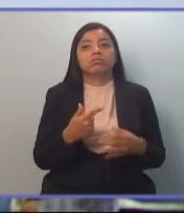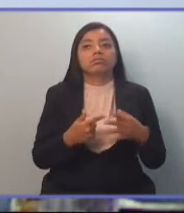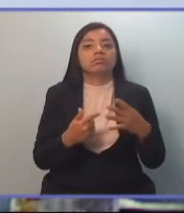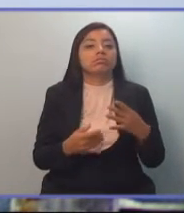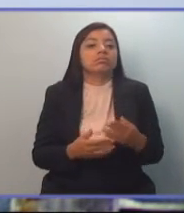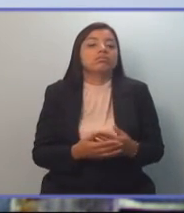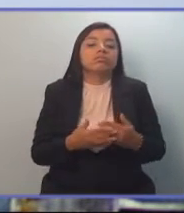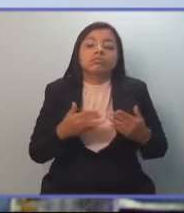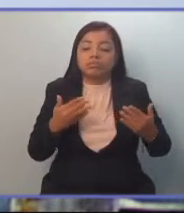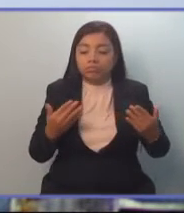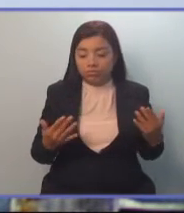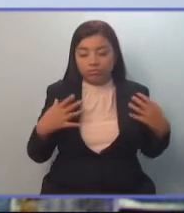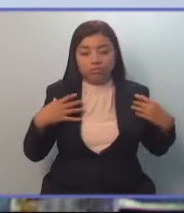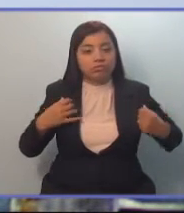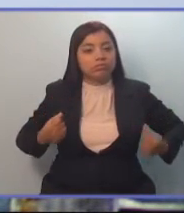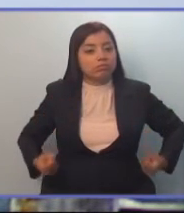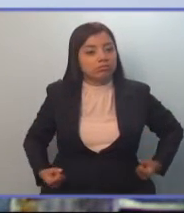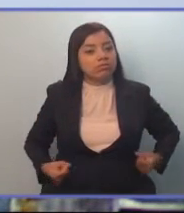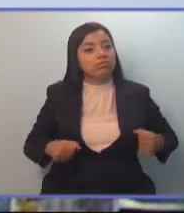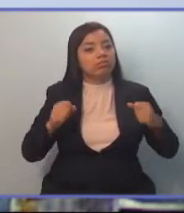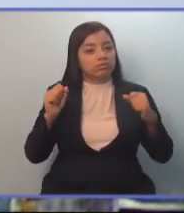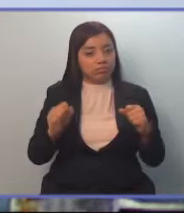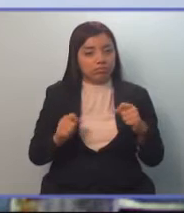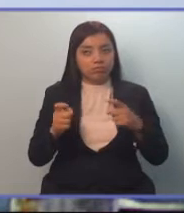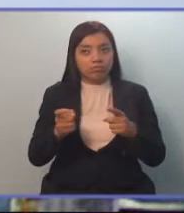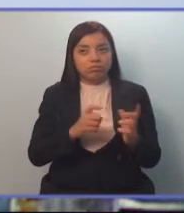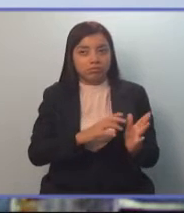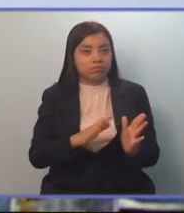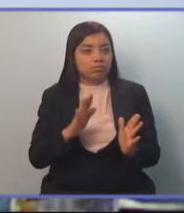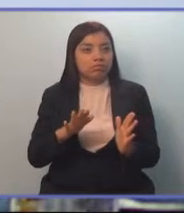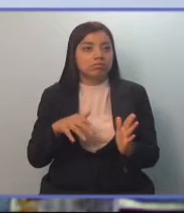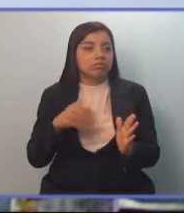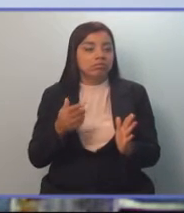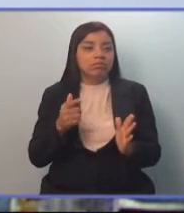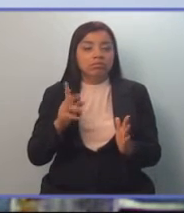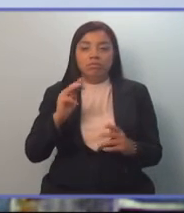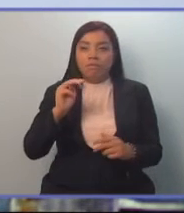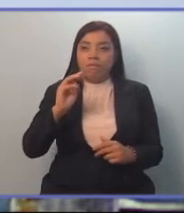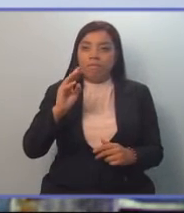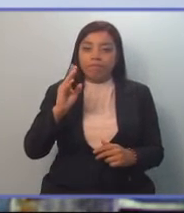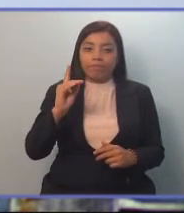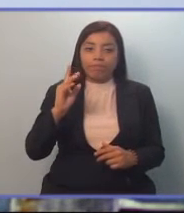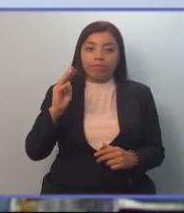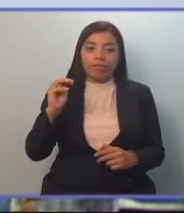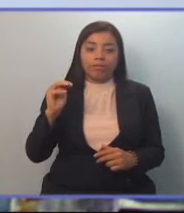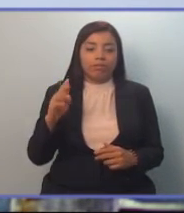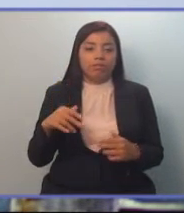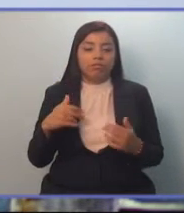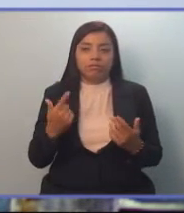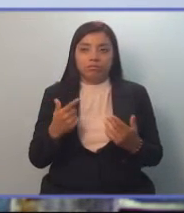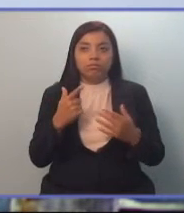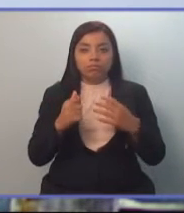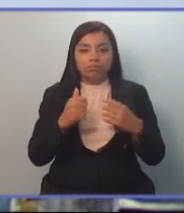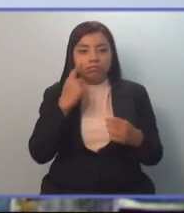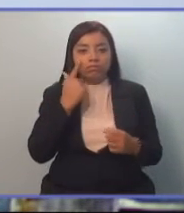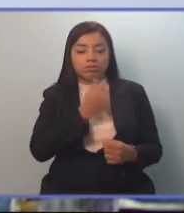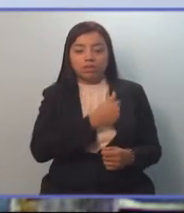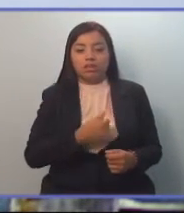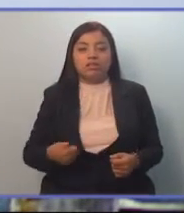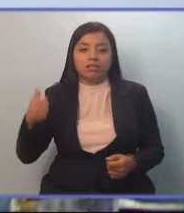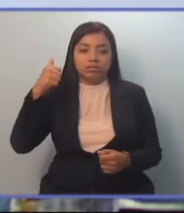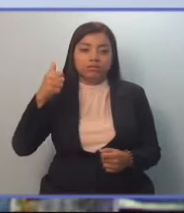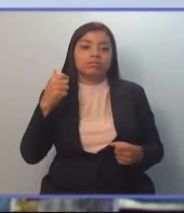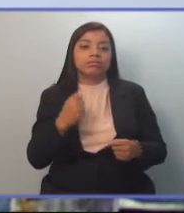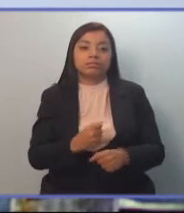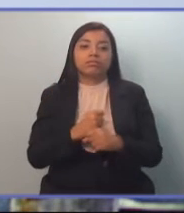y que el Estado, con su facultad de control difuso a través del MDN, continúe supervisando dicha actividad como